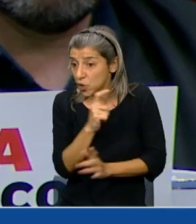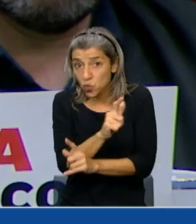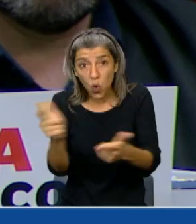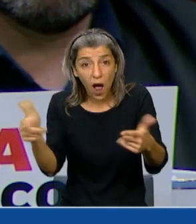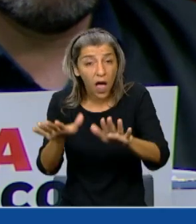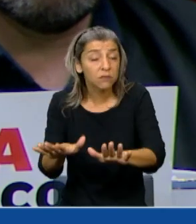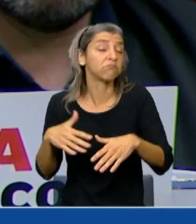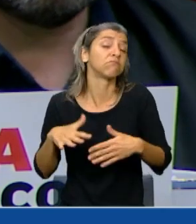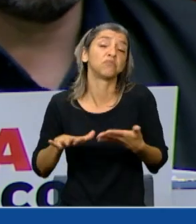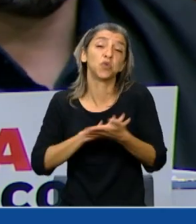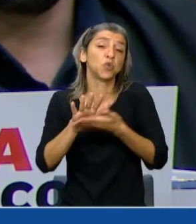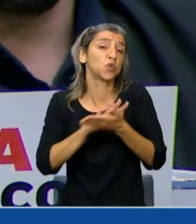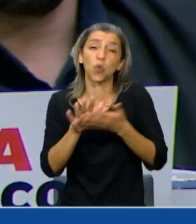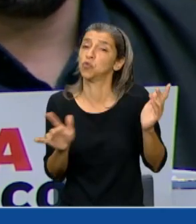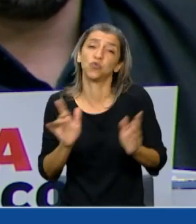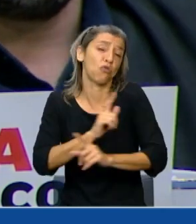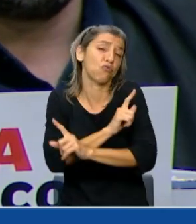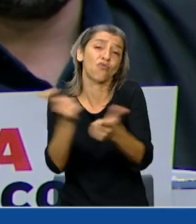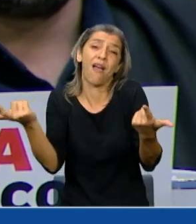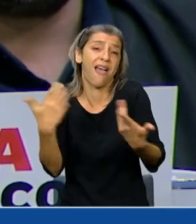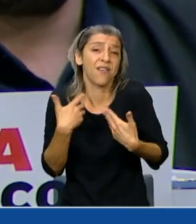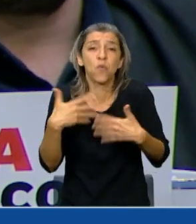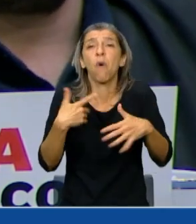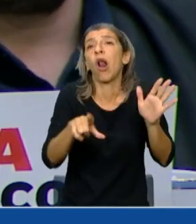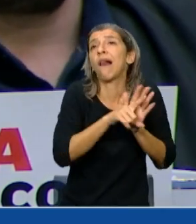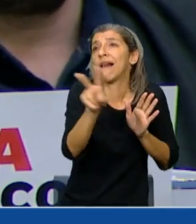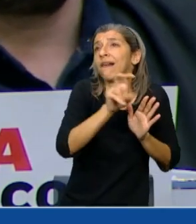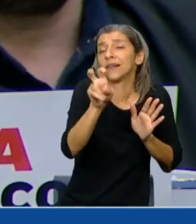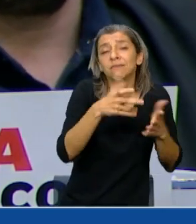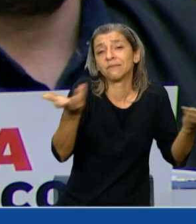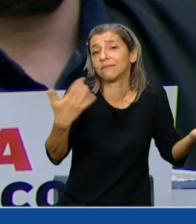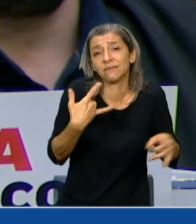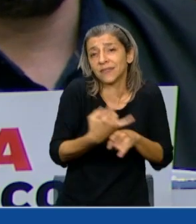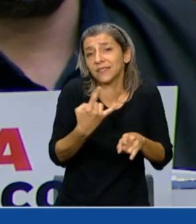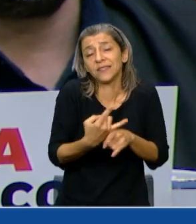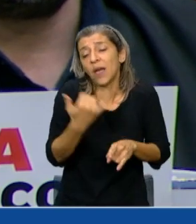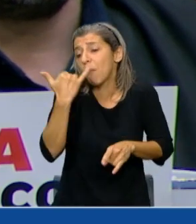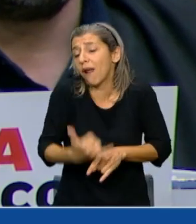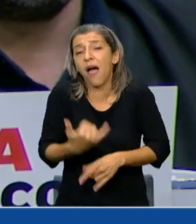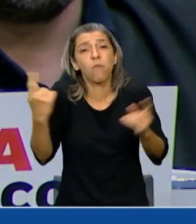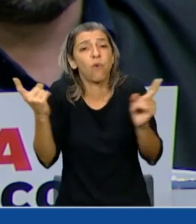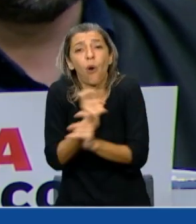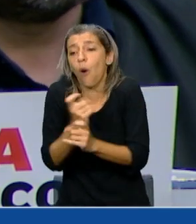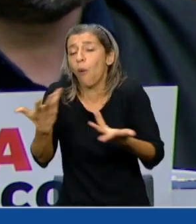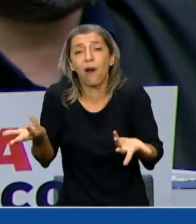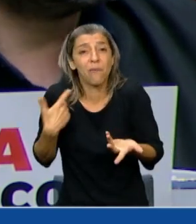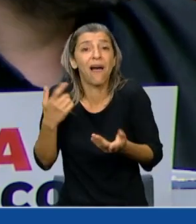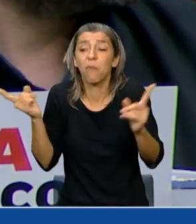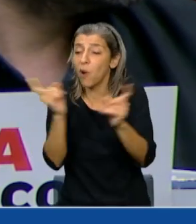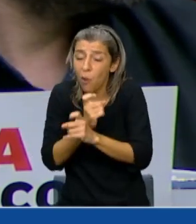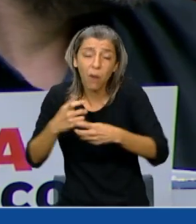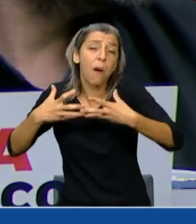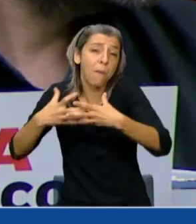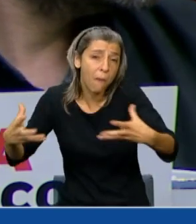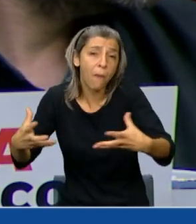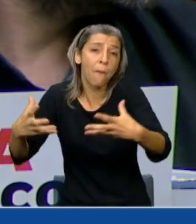lamentablemente, se haga lo que se haga con los alquileres, vamos a tener siempre un cuello de botella cada vez mayor. Por